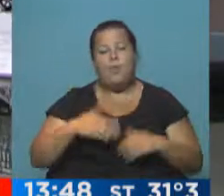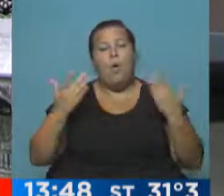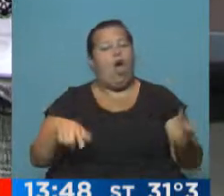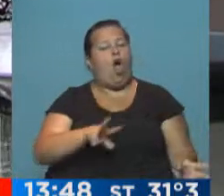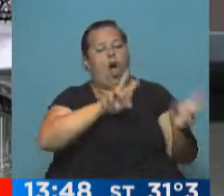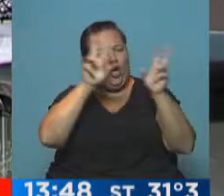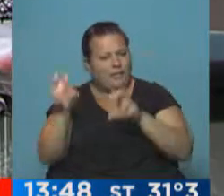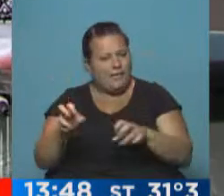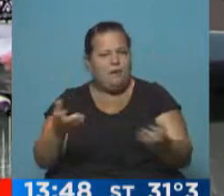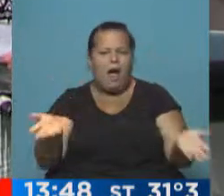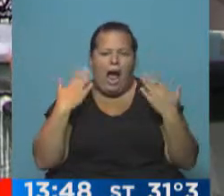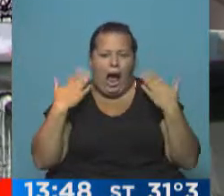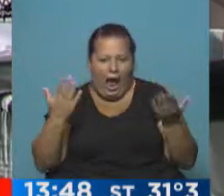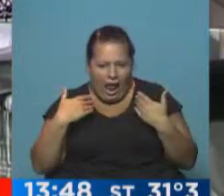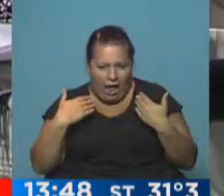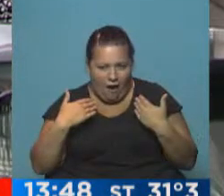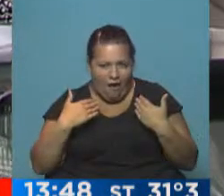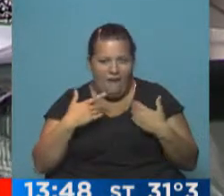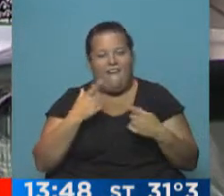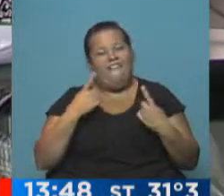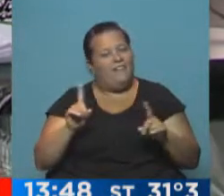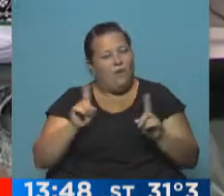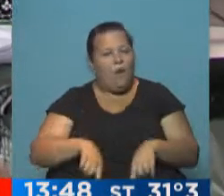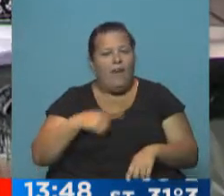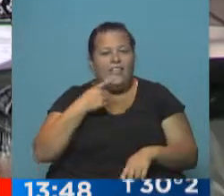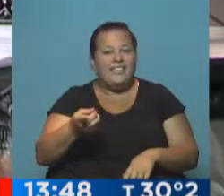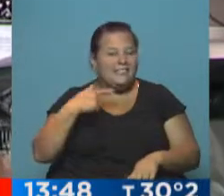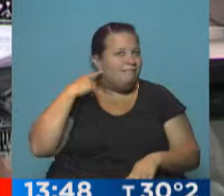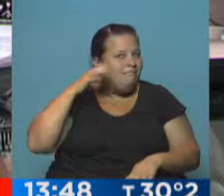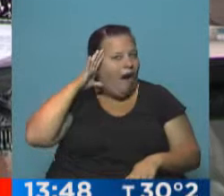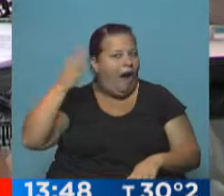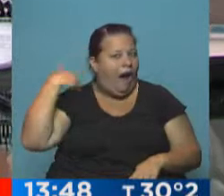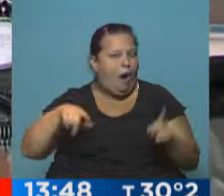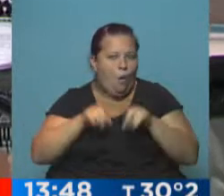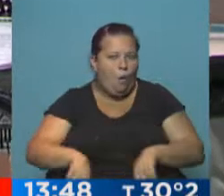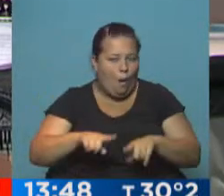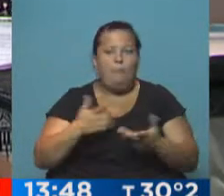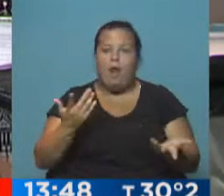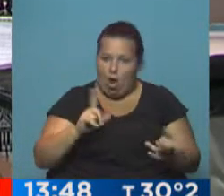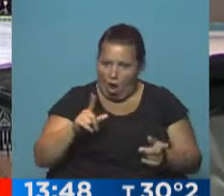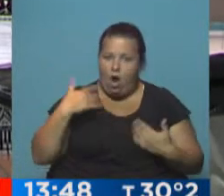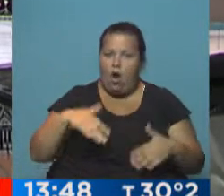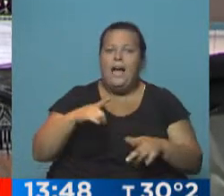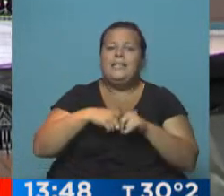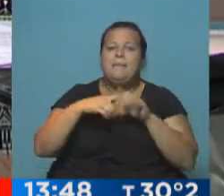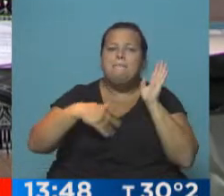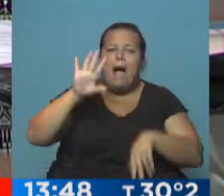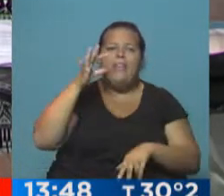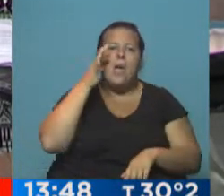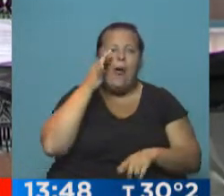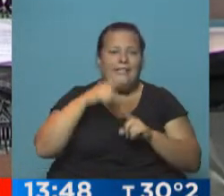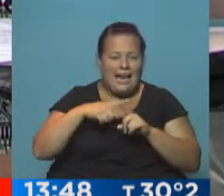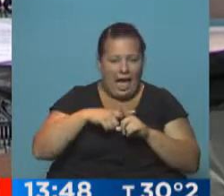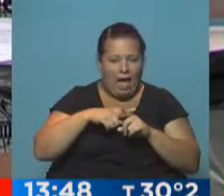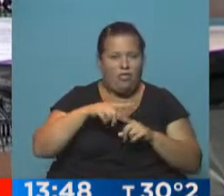Bueno, cambiamos de tema. ¿Qué calor? No. No somos originales, pero ha sido No. la expresión más escuchada en las últimas horas y no es para menos, con temperaturas que superaron los 40